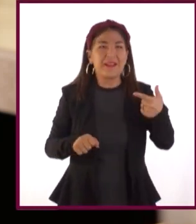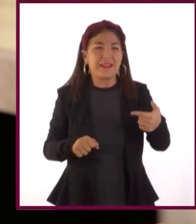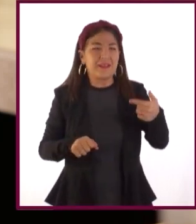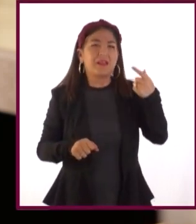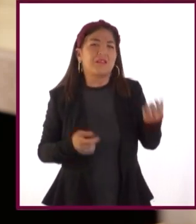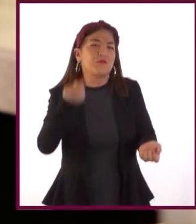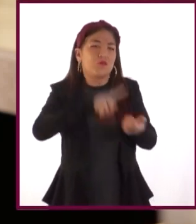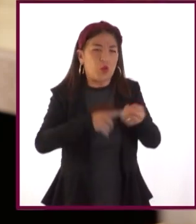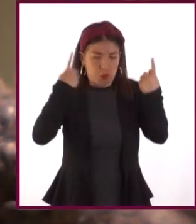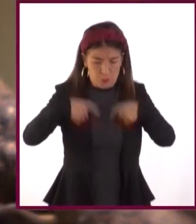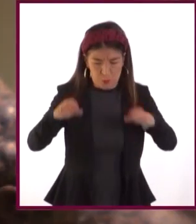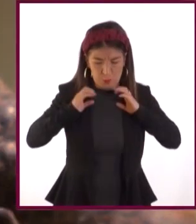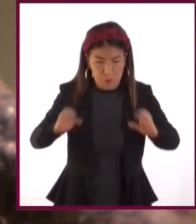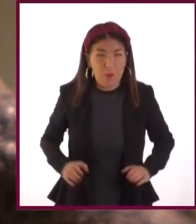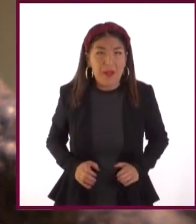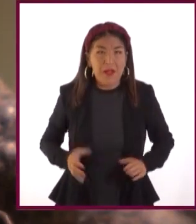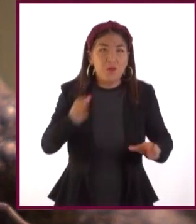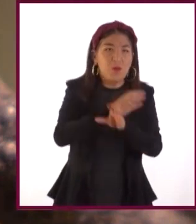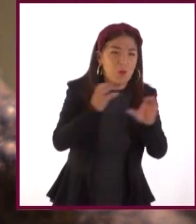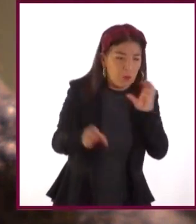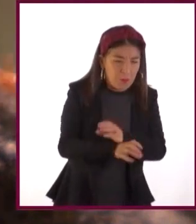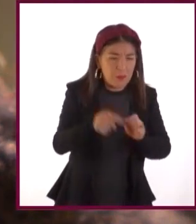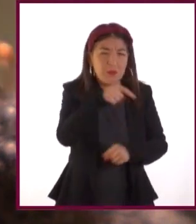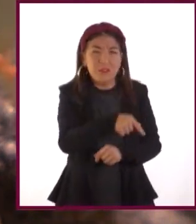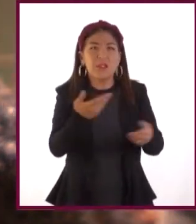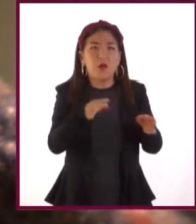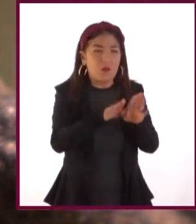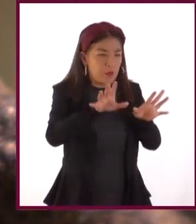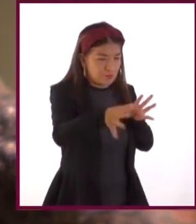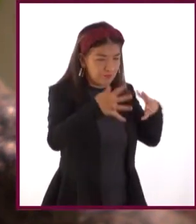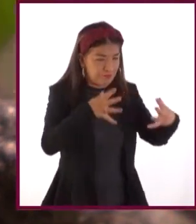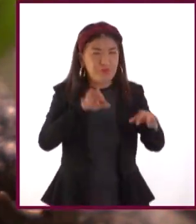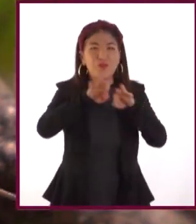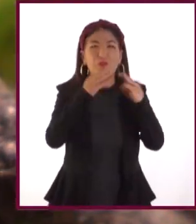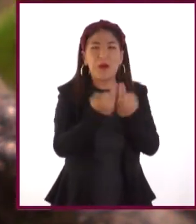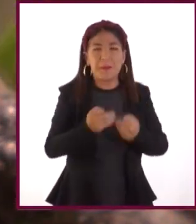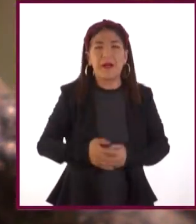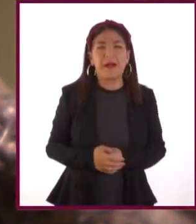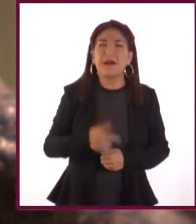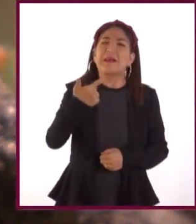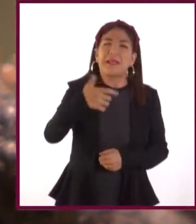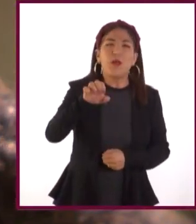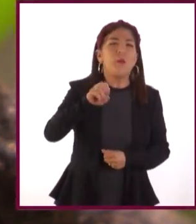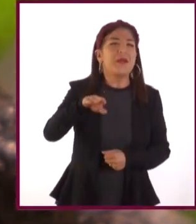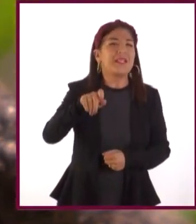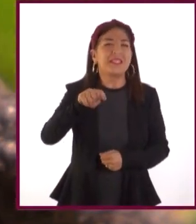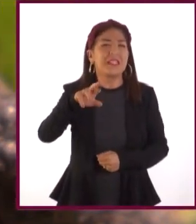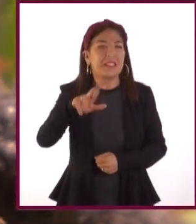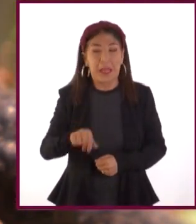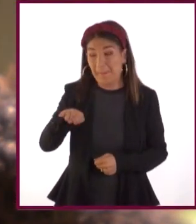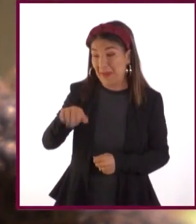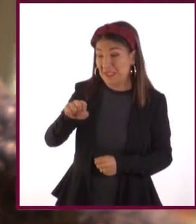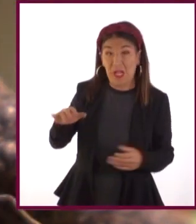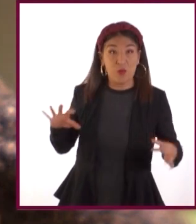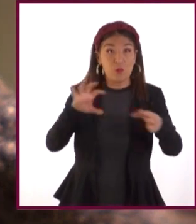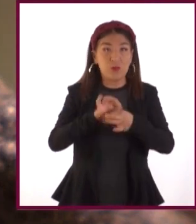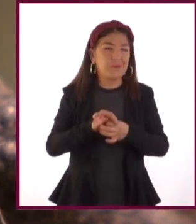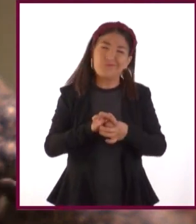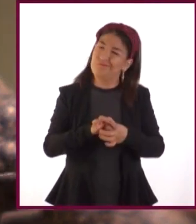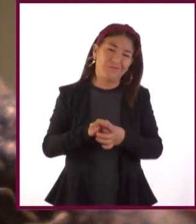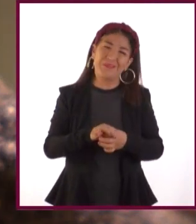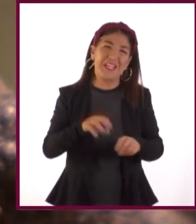hacen una especie de confrontación de resultados y dado a eso se determina cuál es la respuesta correcta.